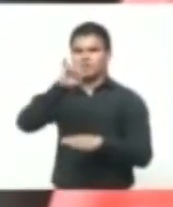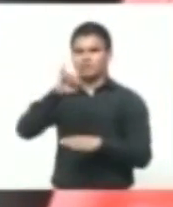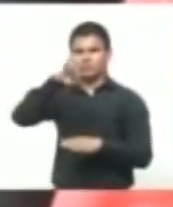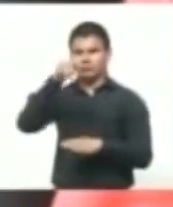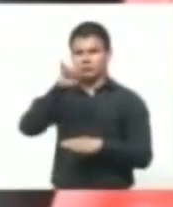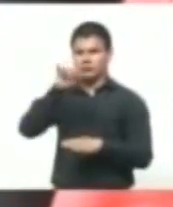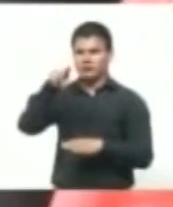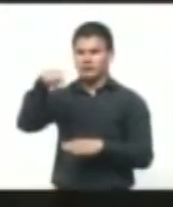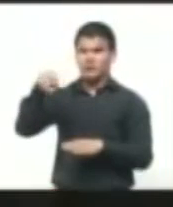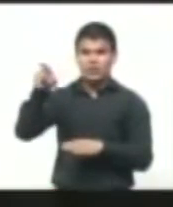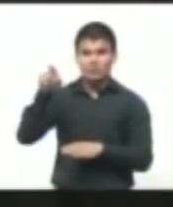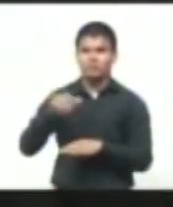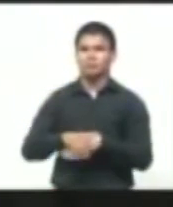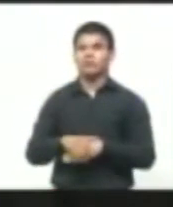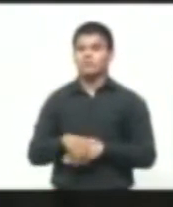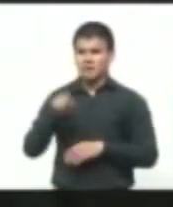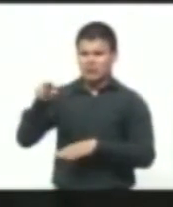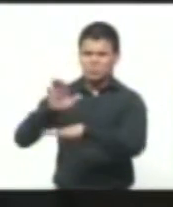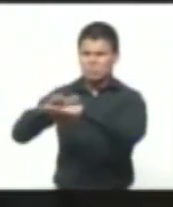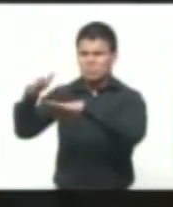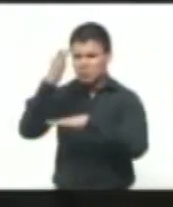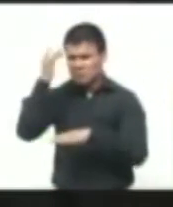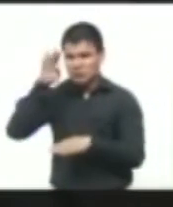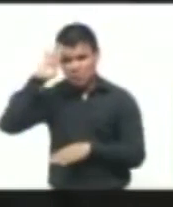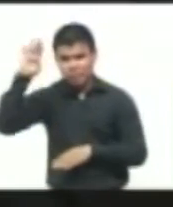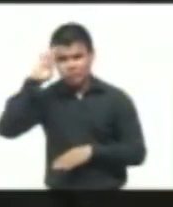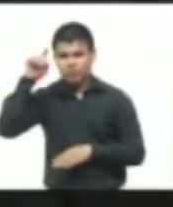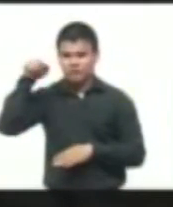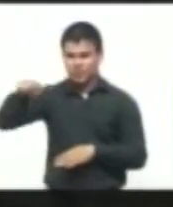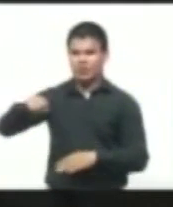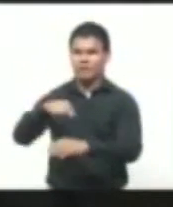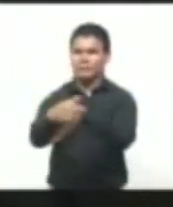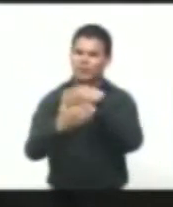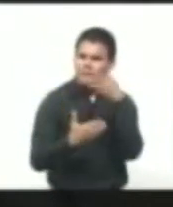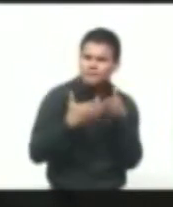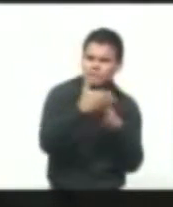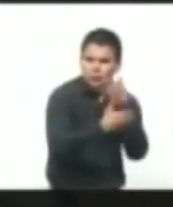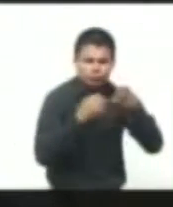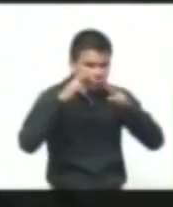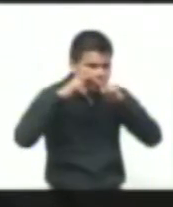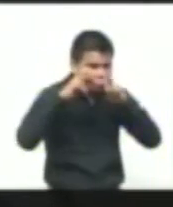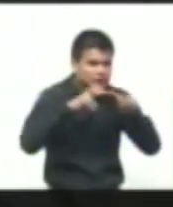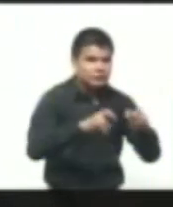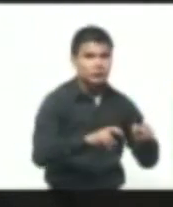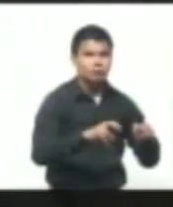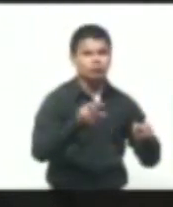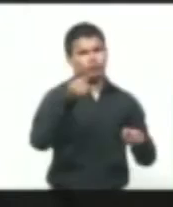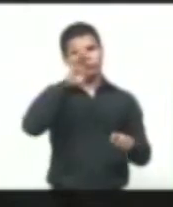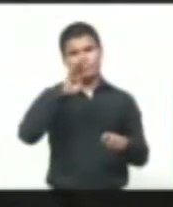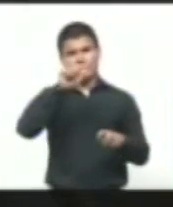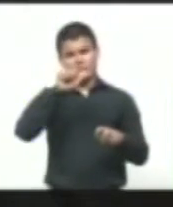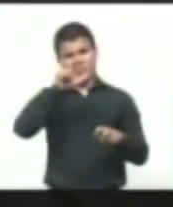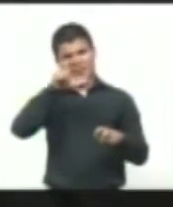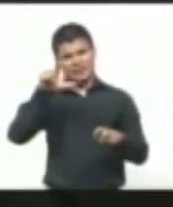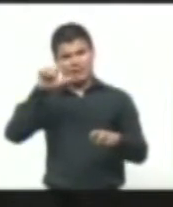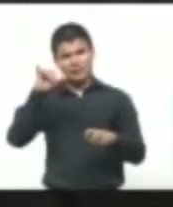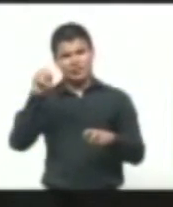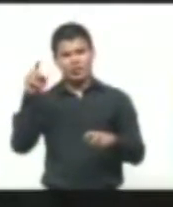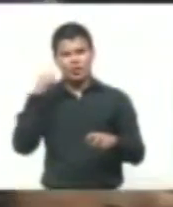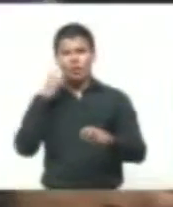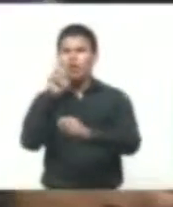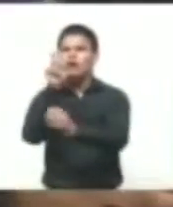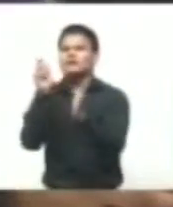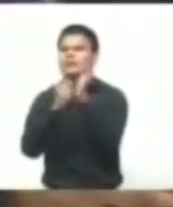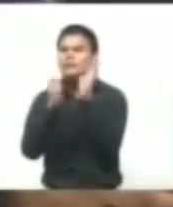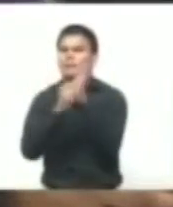fuera director de la DIGIN en ese tiempo. Según Bedoya, durante todo este proceso investigativo, Gallego ha sido mencionado 6 veces por